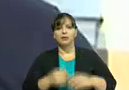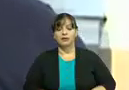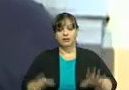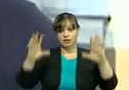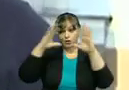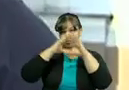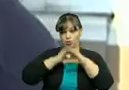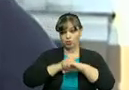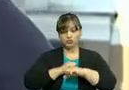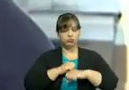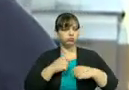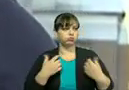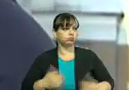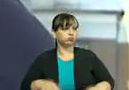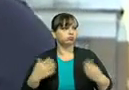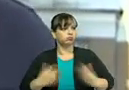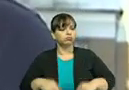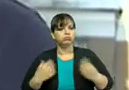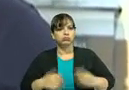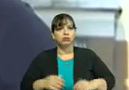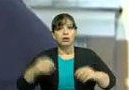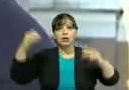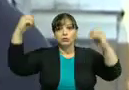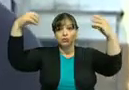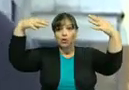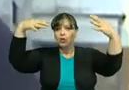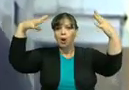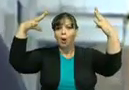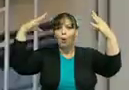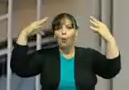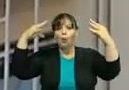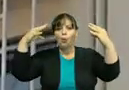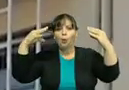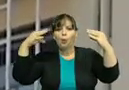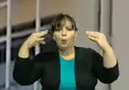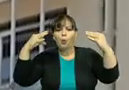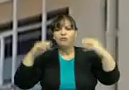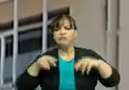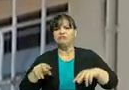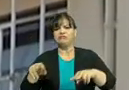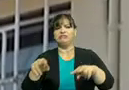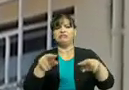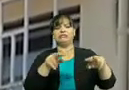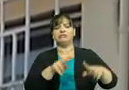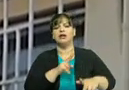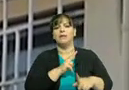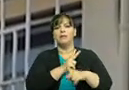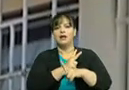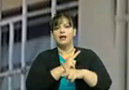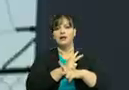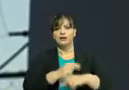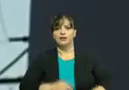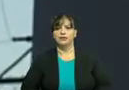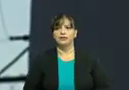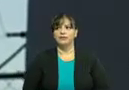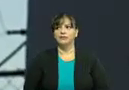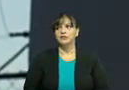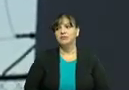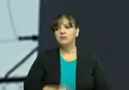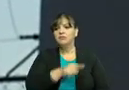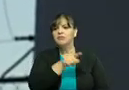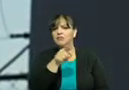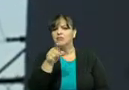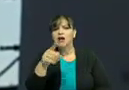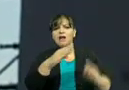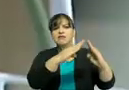muy oscuro, aquí en la luminaria. Ayer vino un velorio y esto está muy oscuro aquí. En las viviendas, sus propietarios han decidido colocar